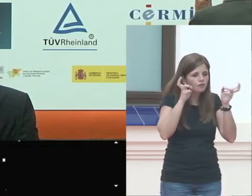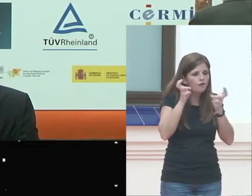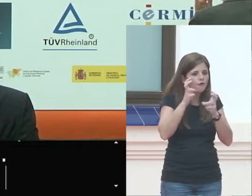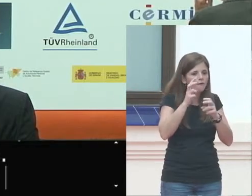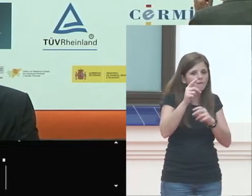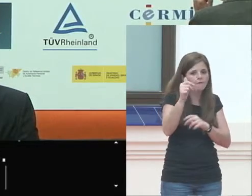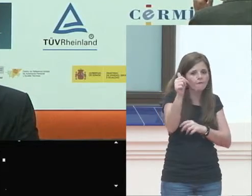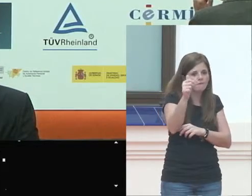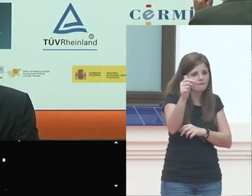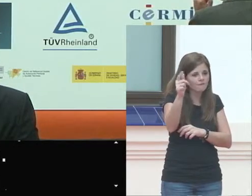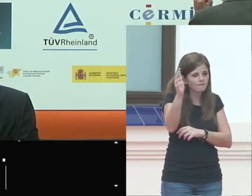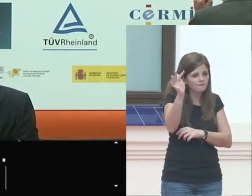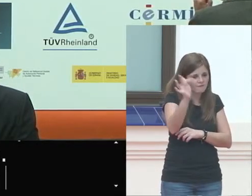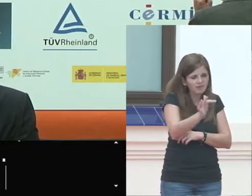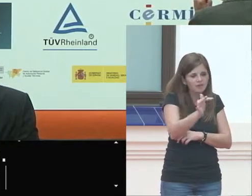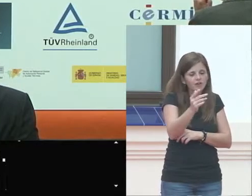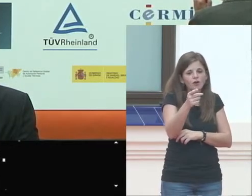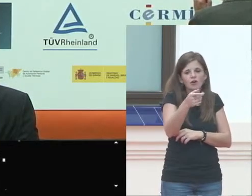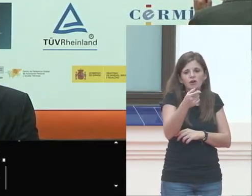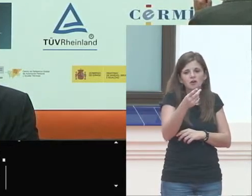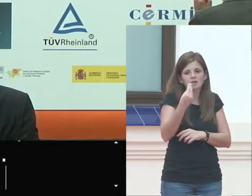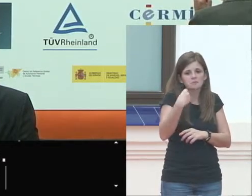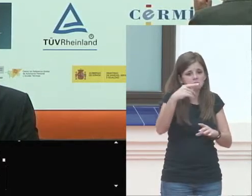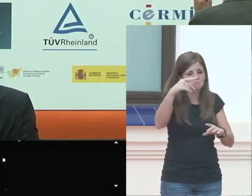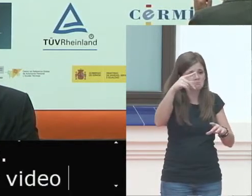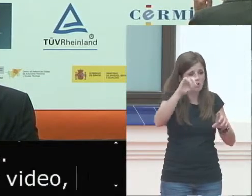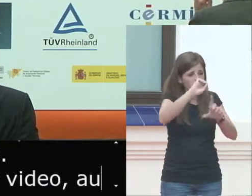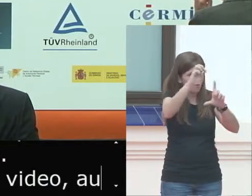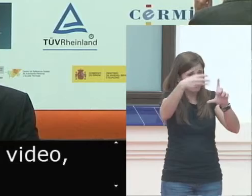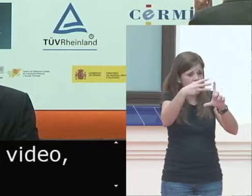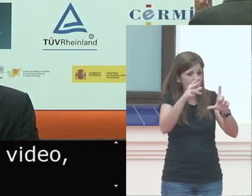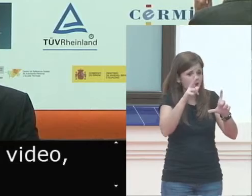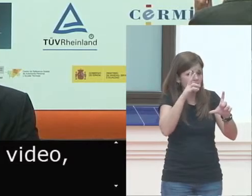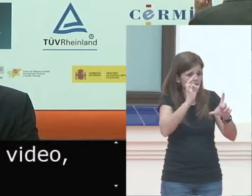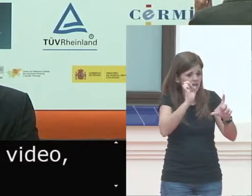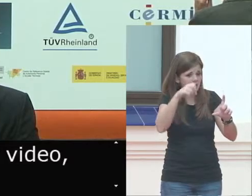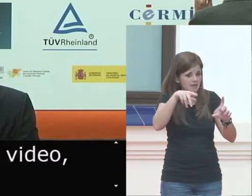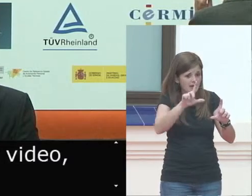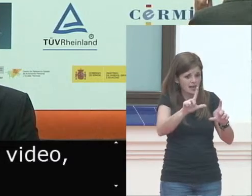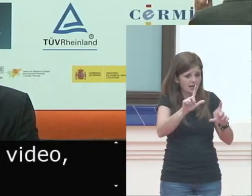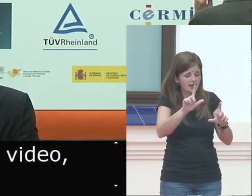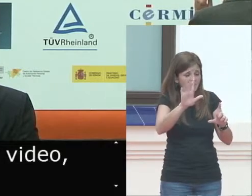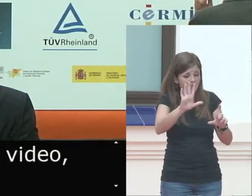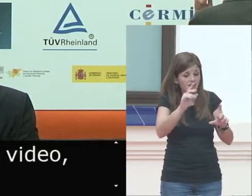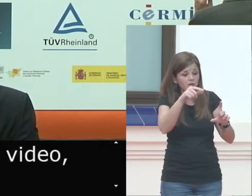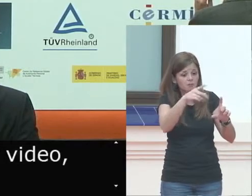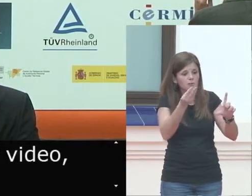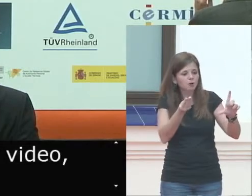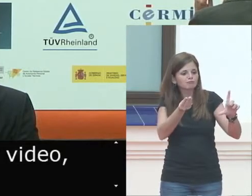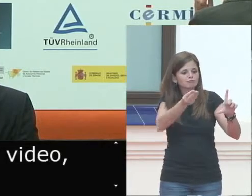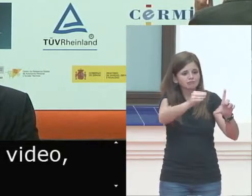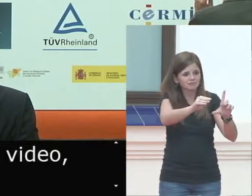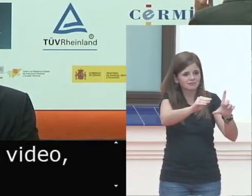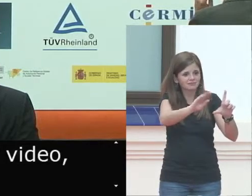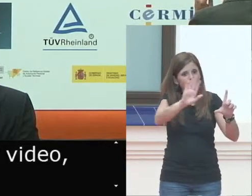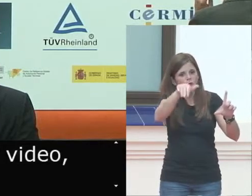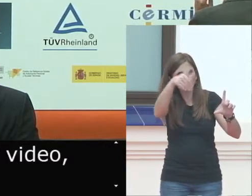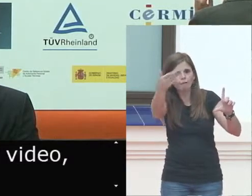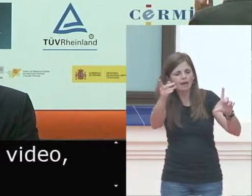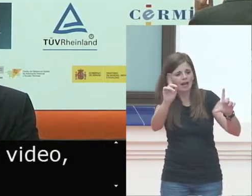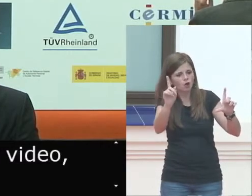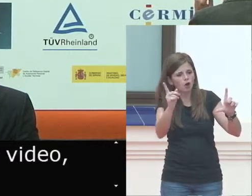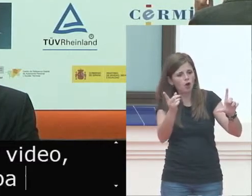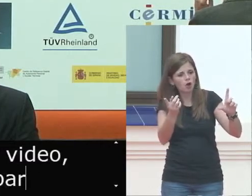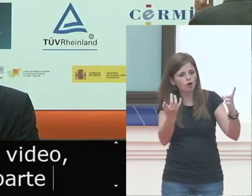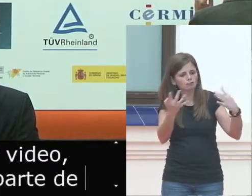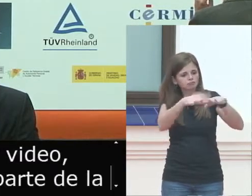directamente en una página HTML como parte de la página, no como, porque antes fue, como dijo,